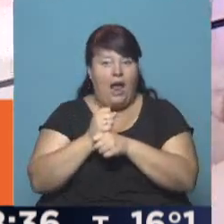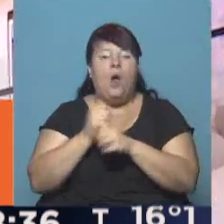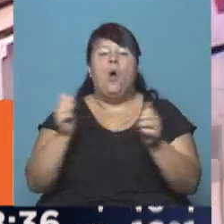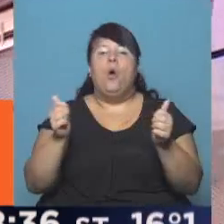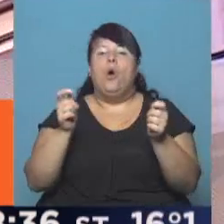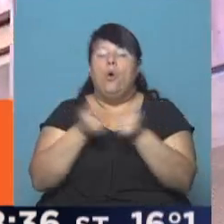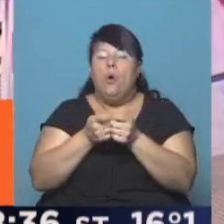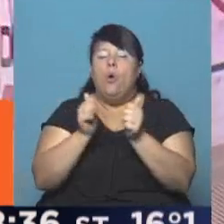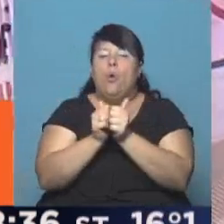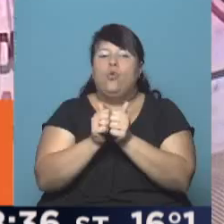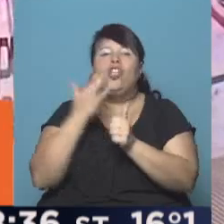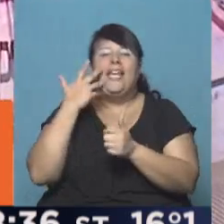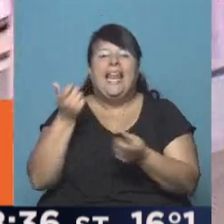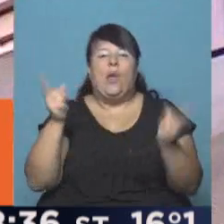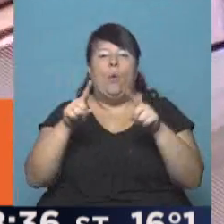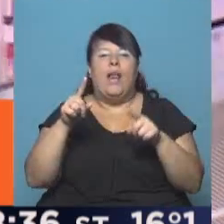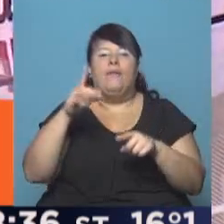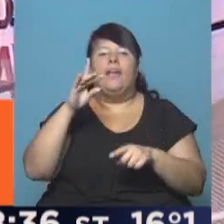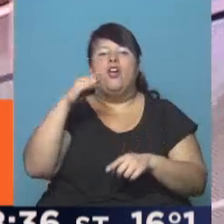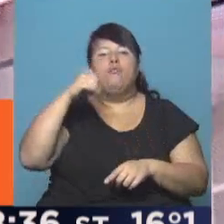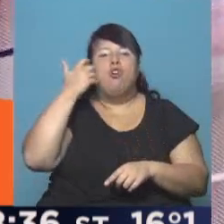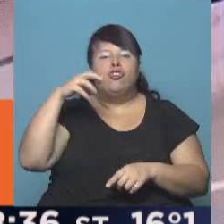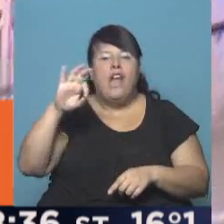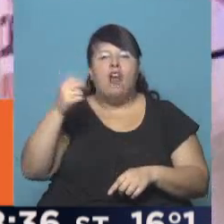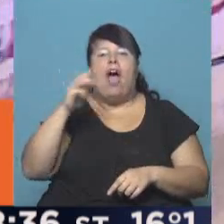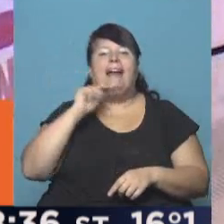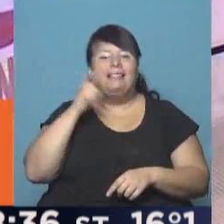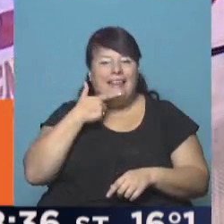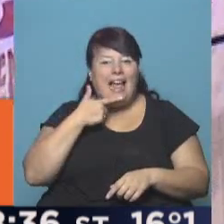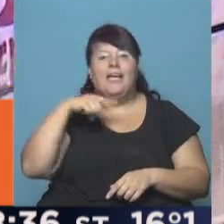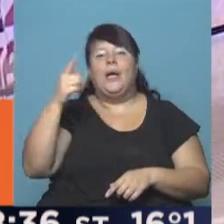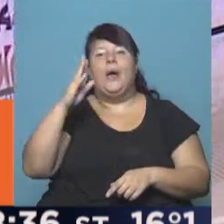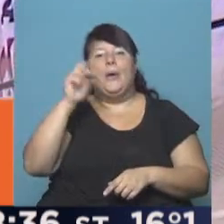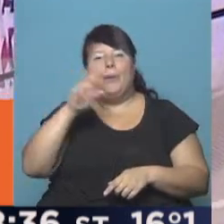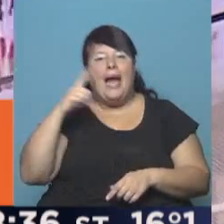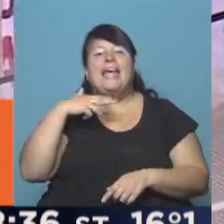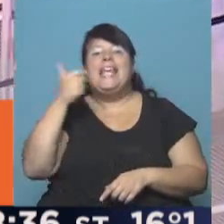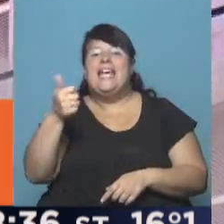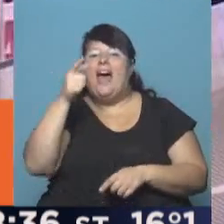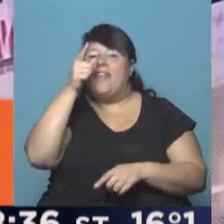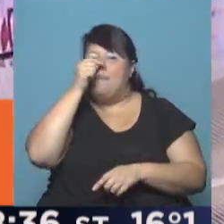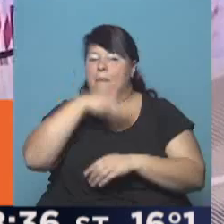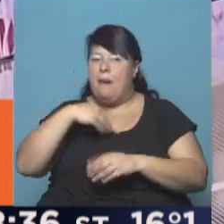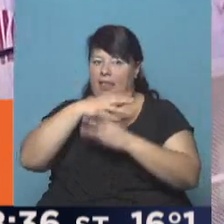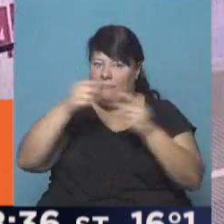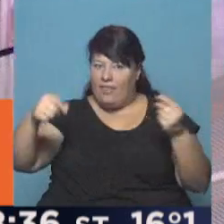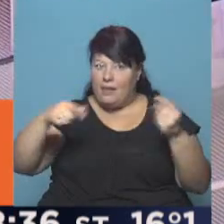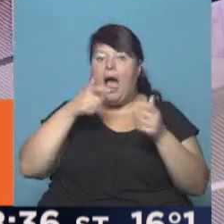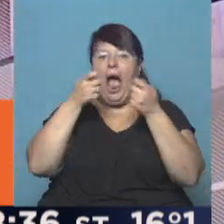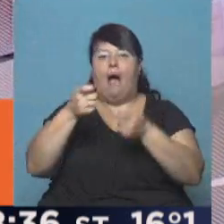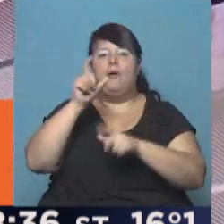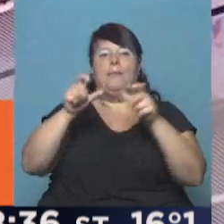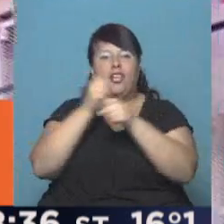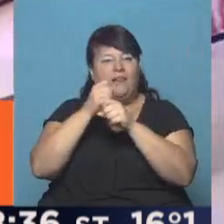acompañados por la nieta restituida maría artigas por alejandrina barry que son hijas de desaparecidos que están acompañando a los trabajadores